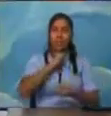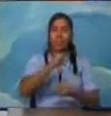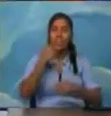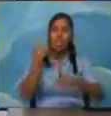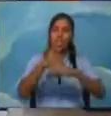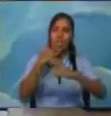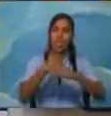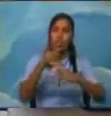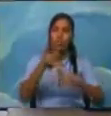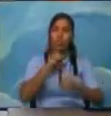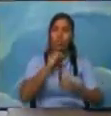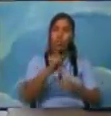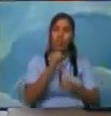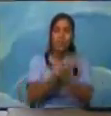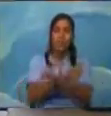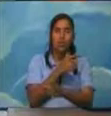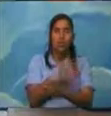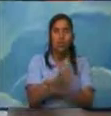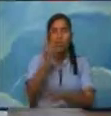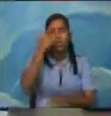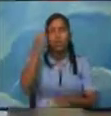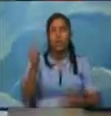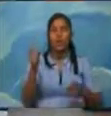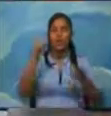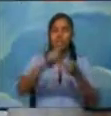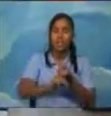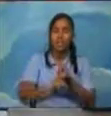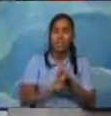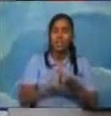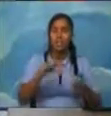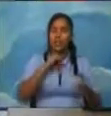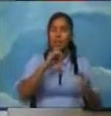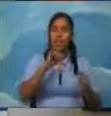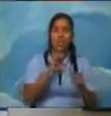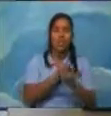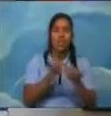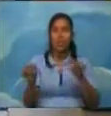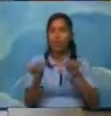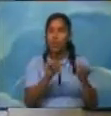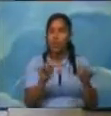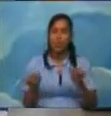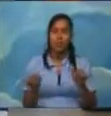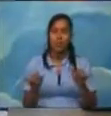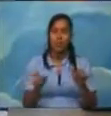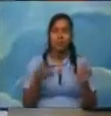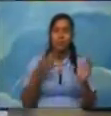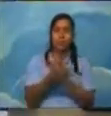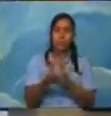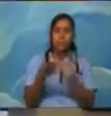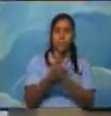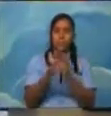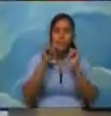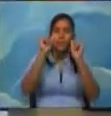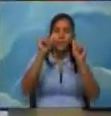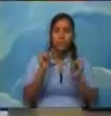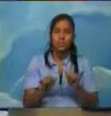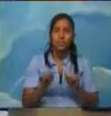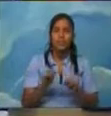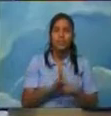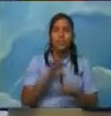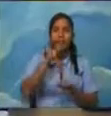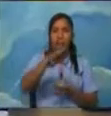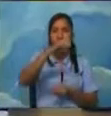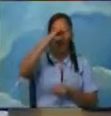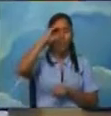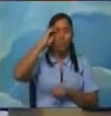el adulterio para los cónyuges. Igualito, igualito, igualito. Significa dejar a Dios de